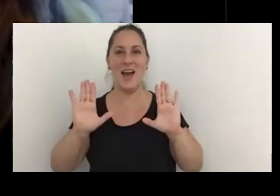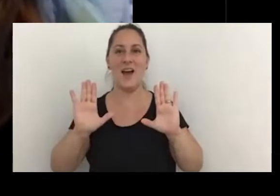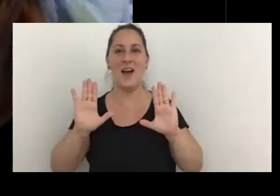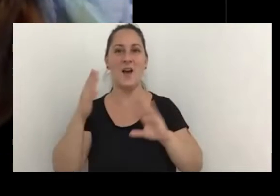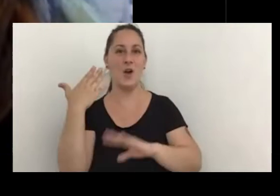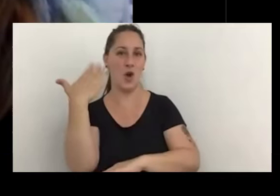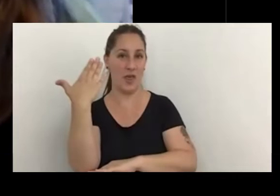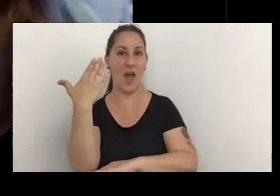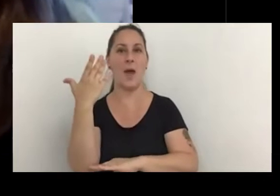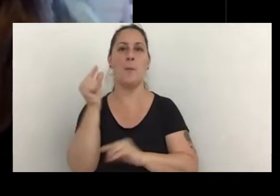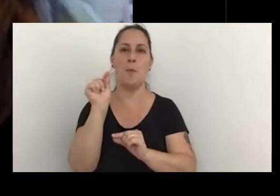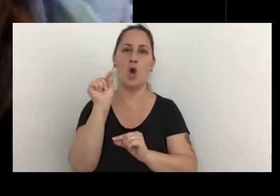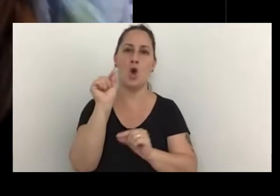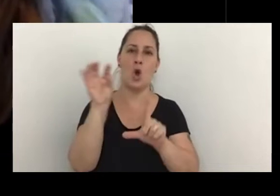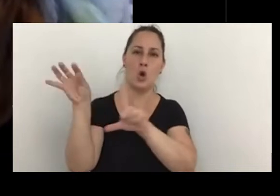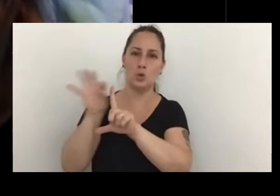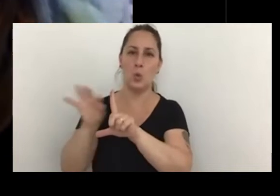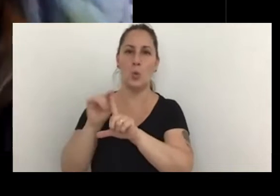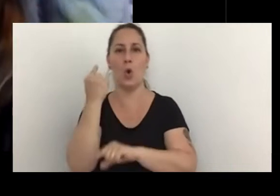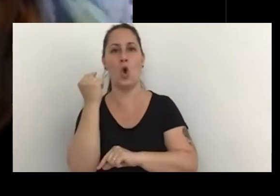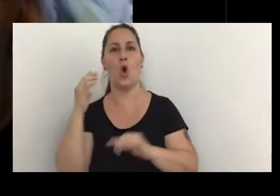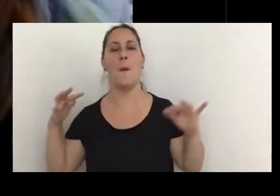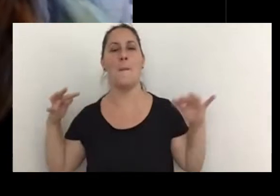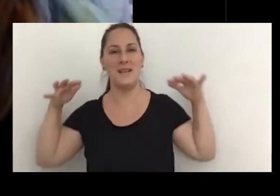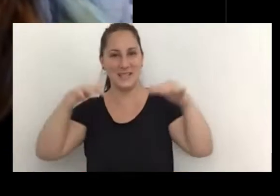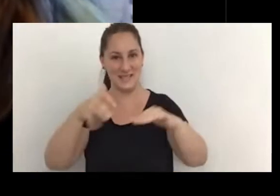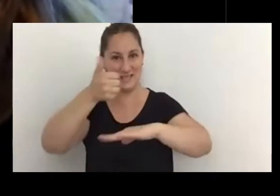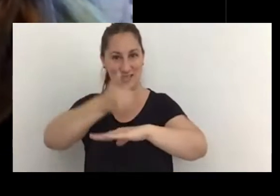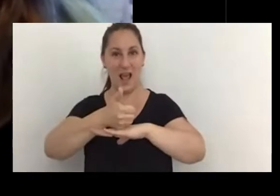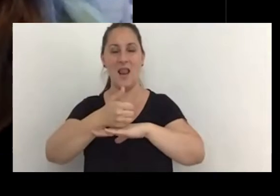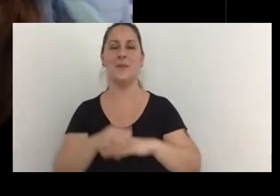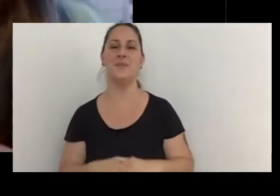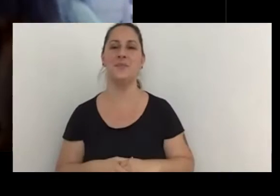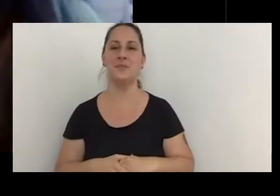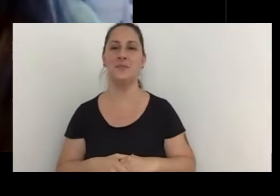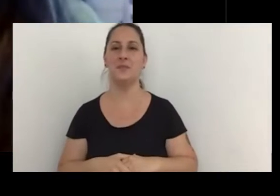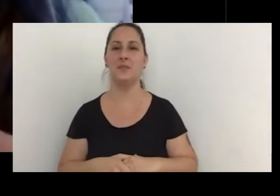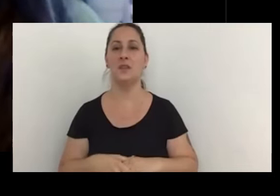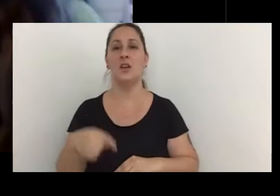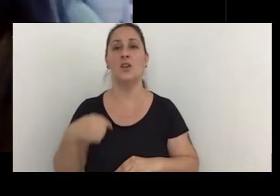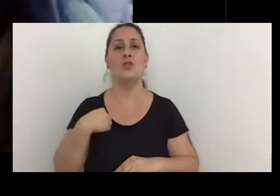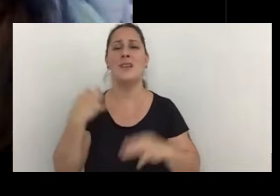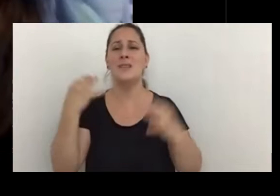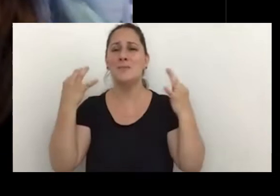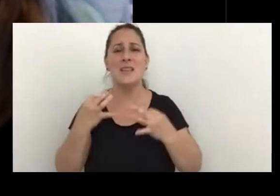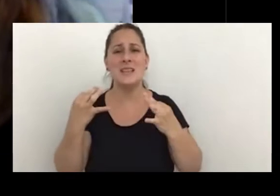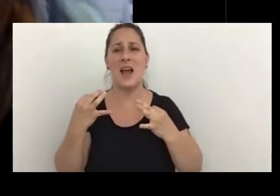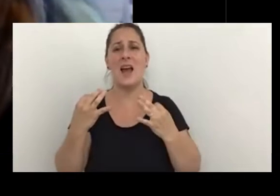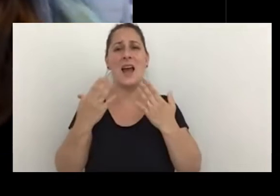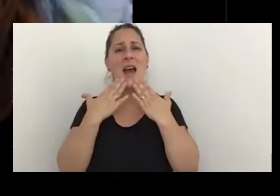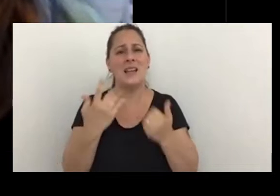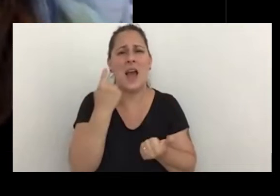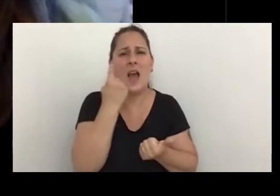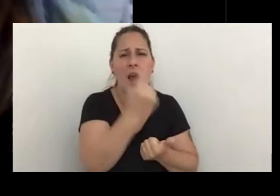modalidad mixta, que fue presencial y virtual de criptomonedas, yo les agradecí especialmente a cada uno y a